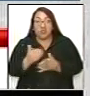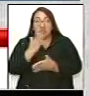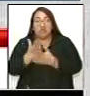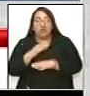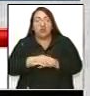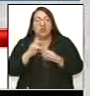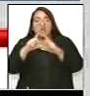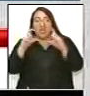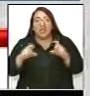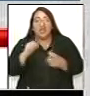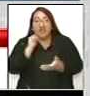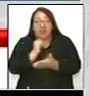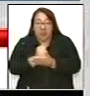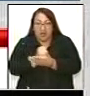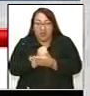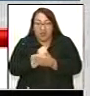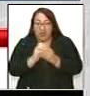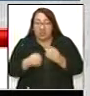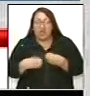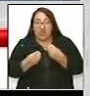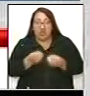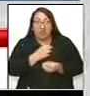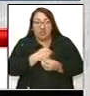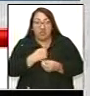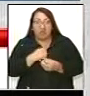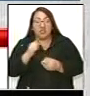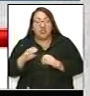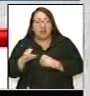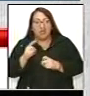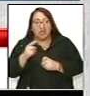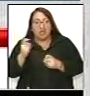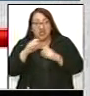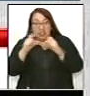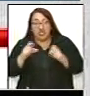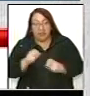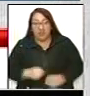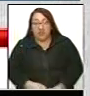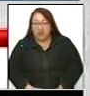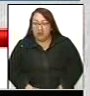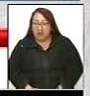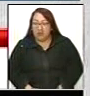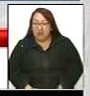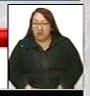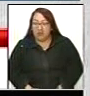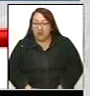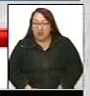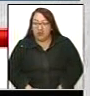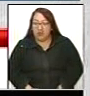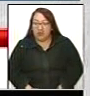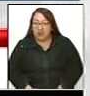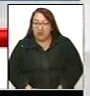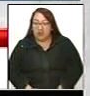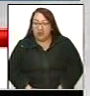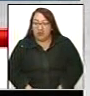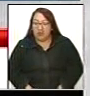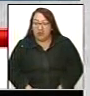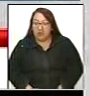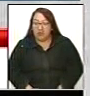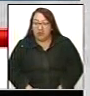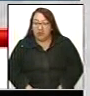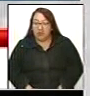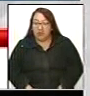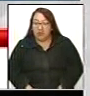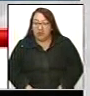porque se ofreció que el ministerio iba a certificar a los estudiantes. El modelo de jornada escolar